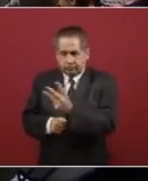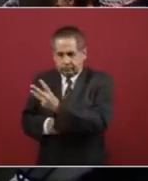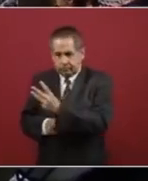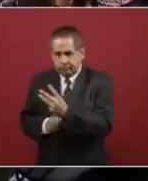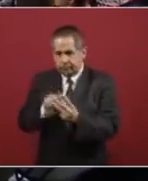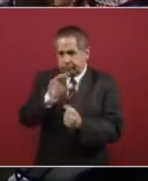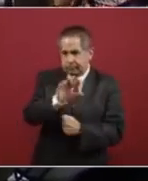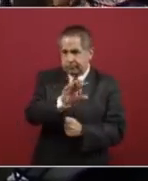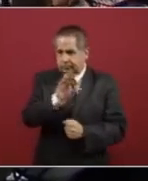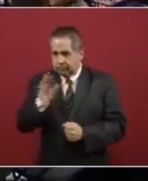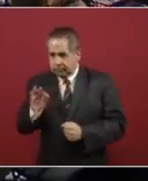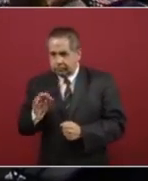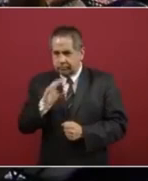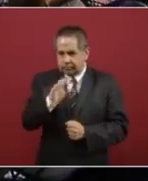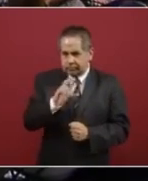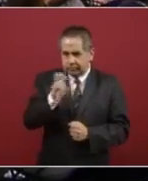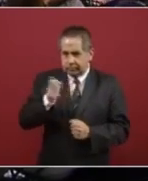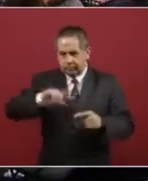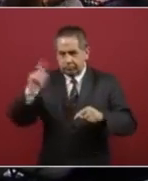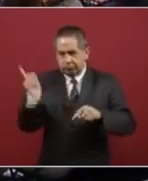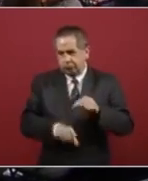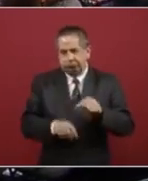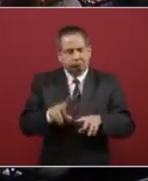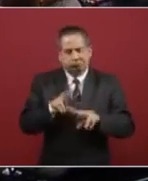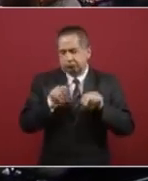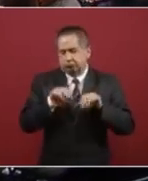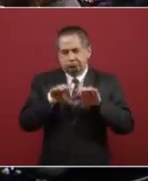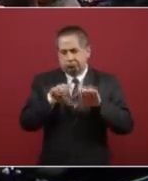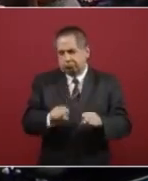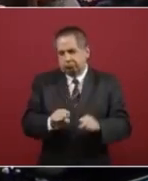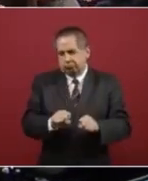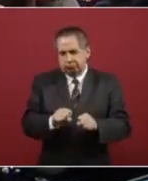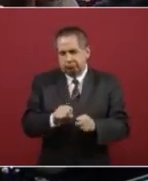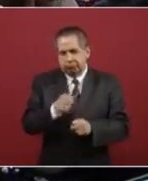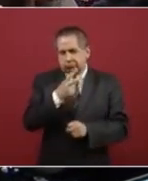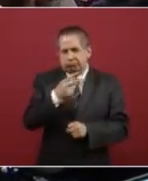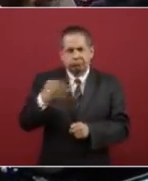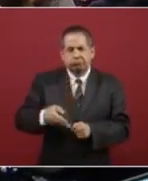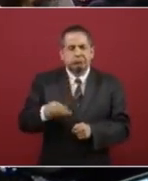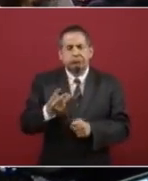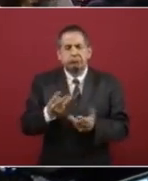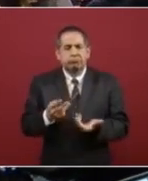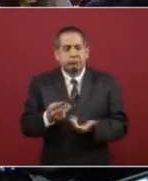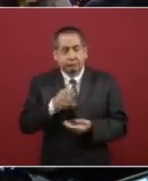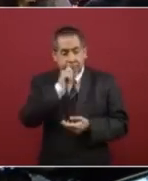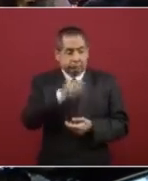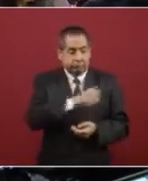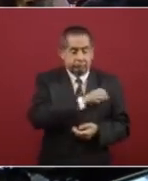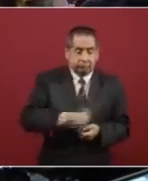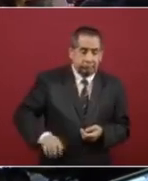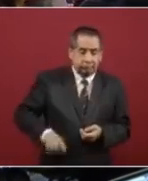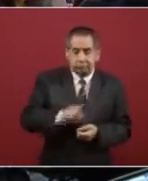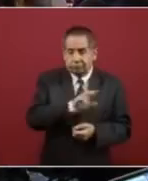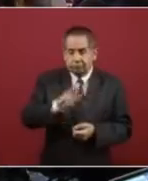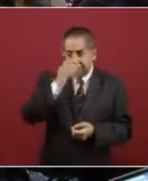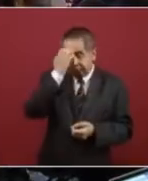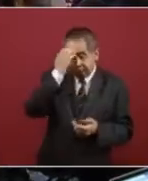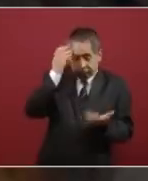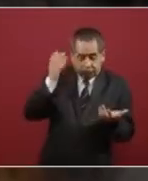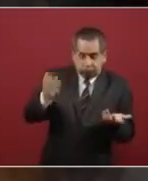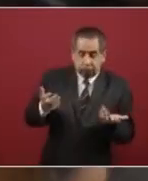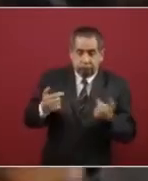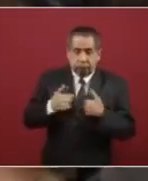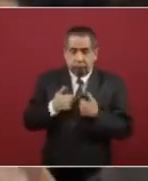Comisión Reguladora de Energía, debido a que pues evidentemente incluso los mismos candidatos reconocieron